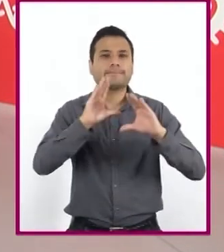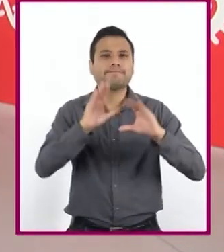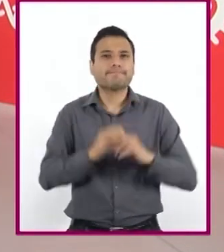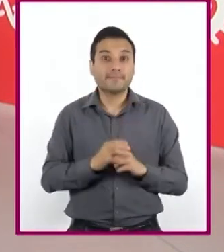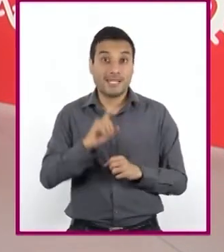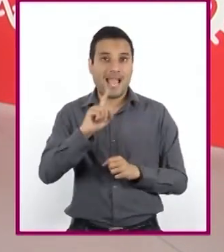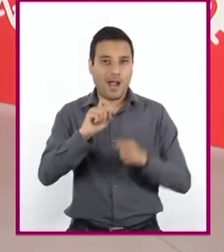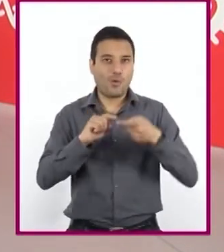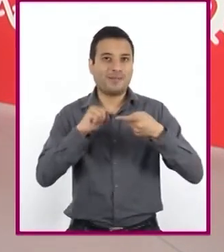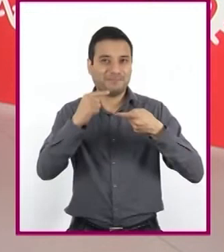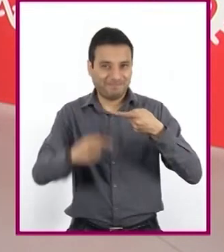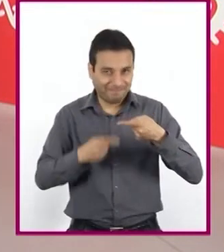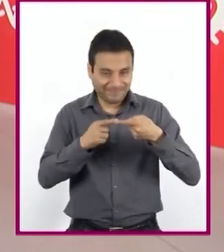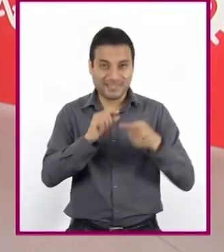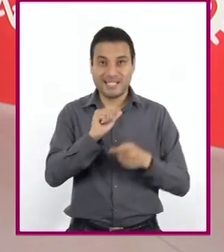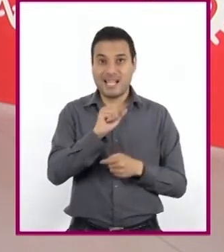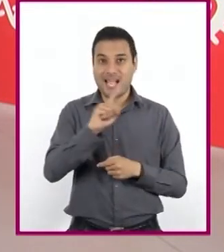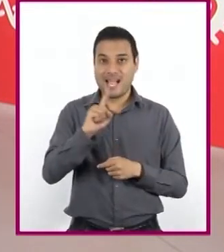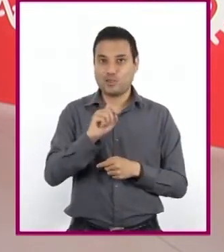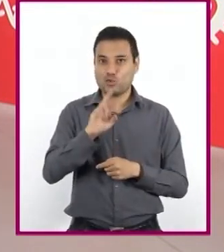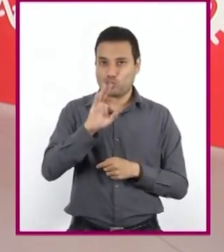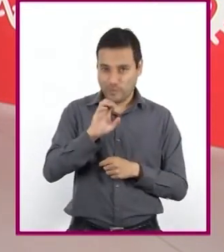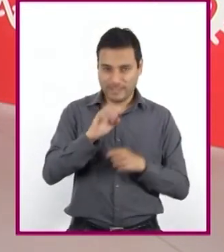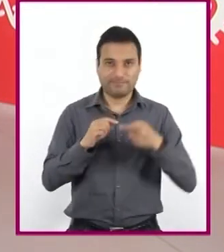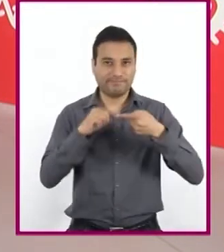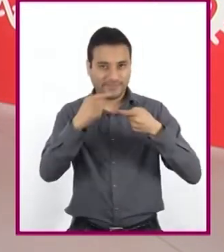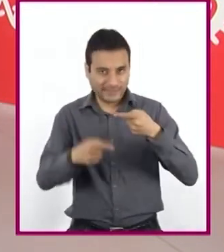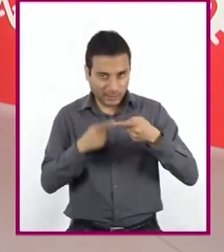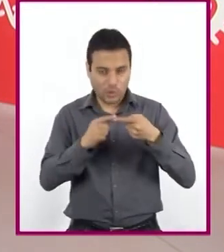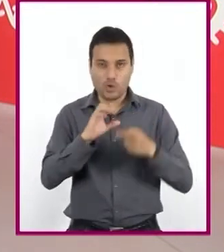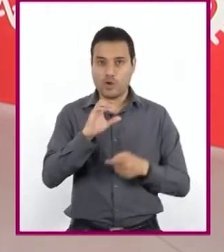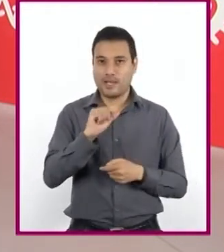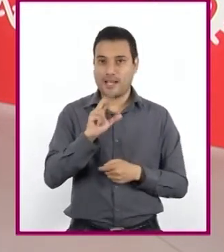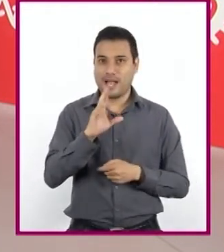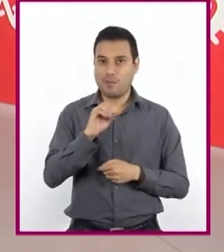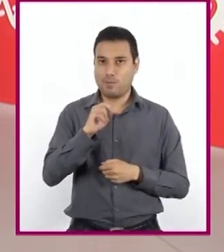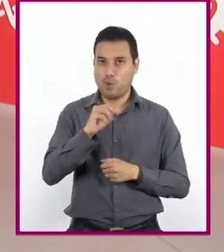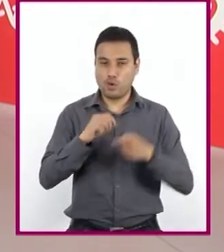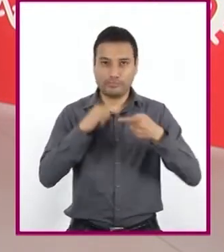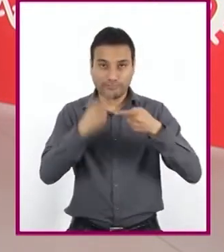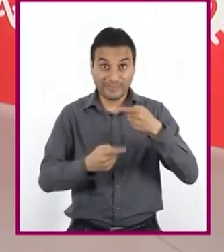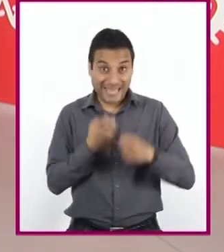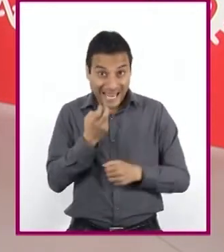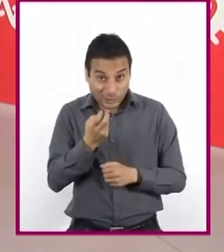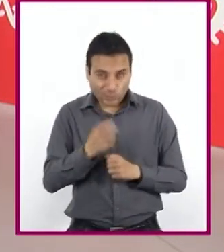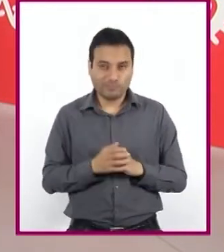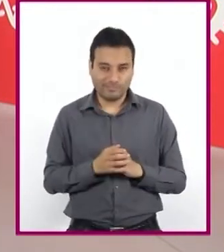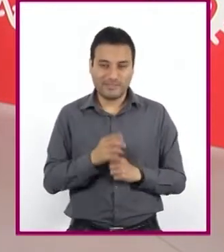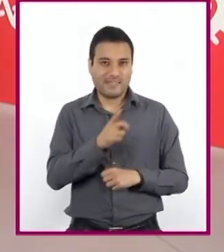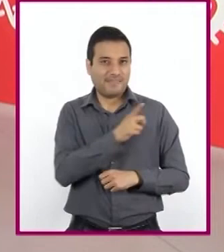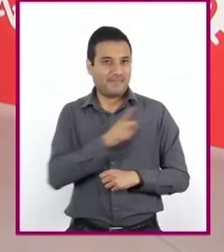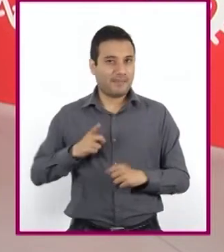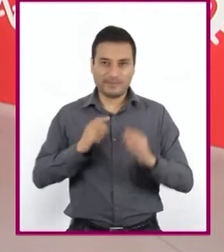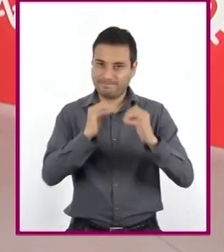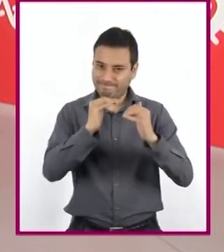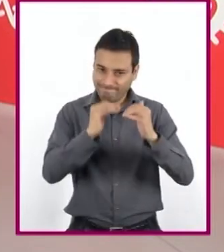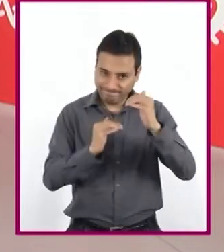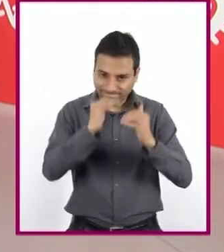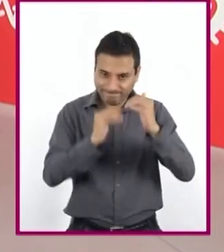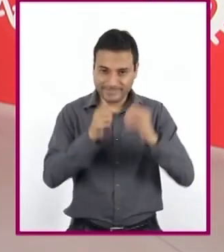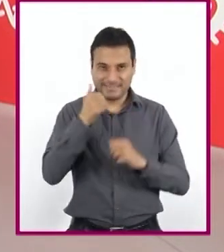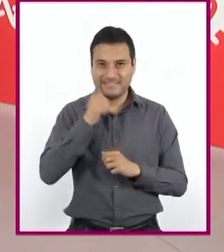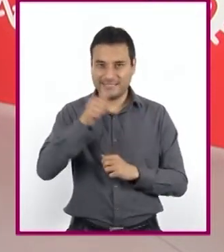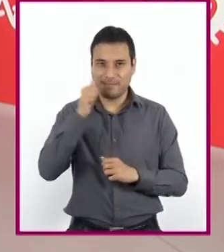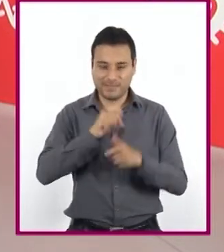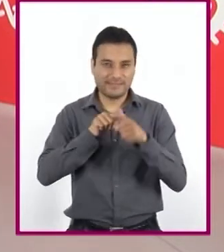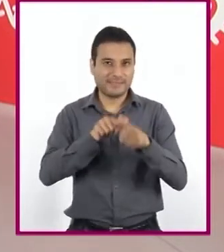agua, del azufre y del carbono. Y es necesario que estos tres ciclos se mantengan en equilibrio dinámico en